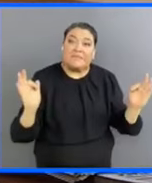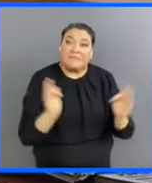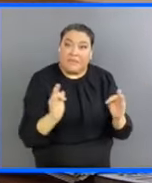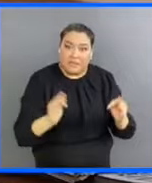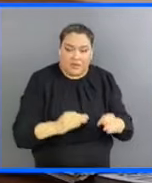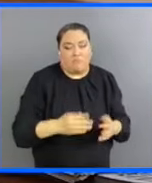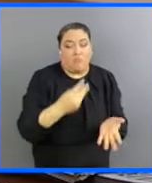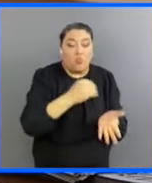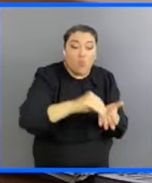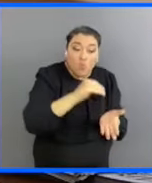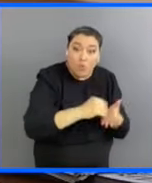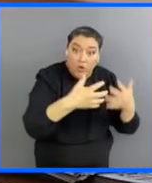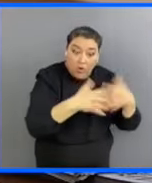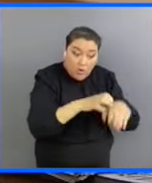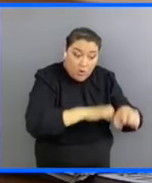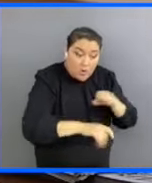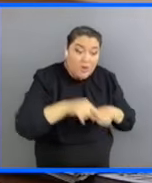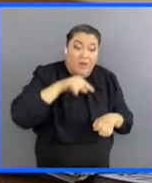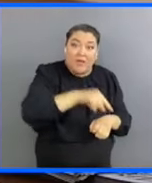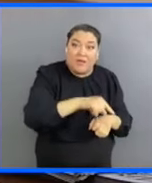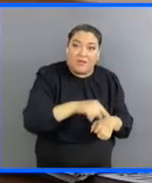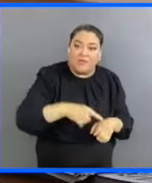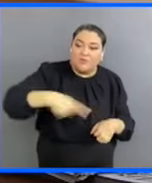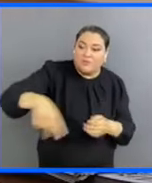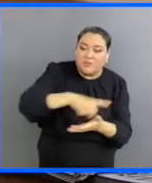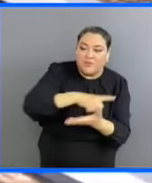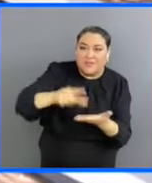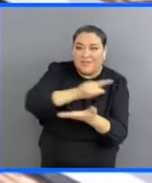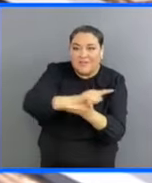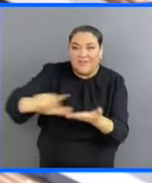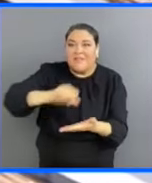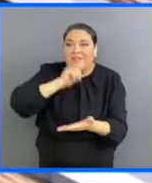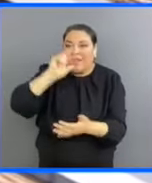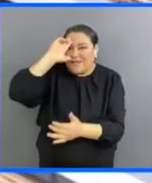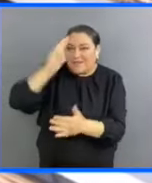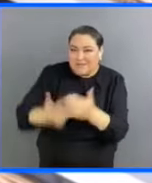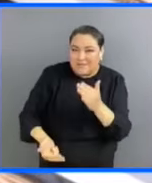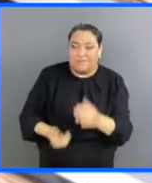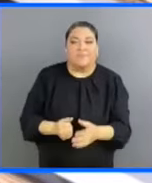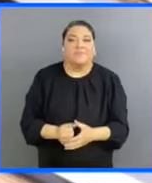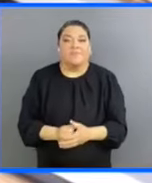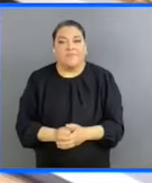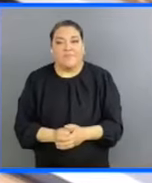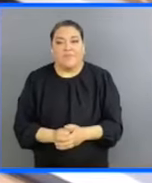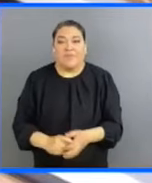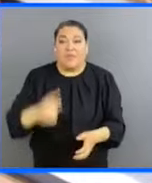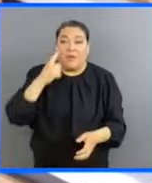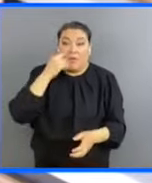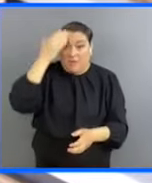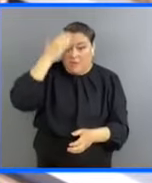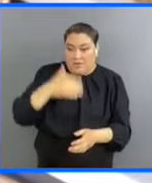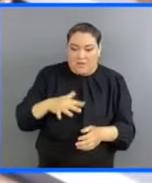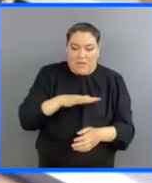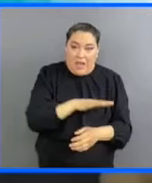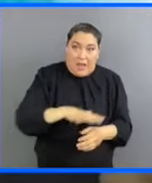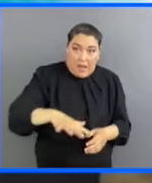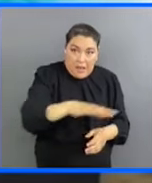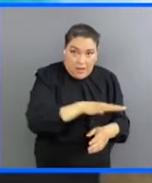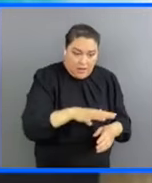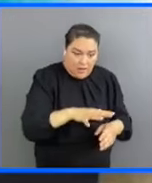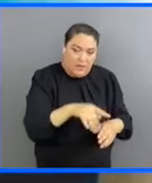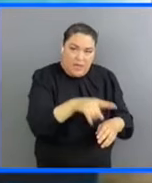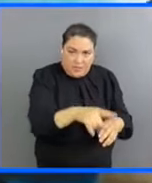posibles violaciones al derecho a un medio ambiente sano. Una granja porcícola en la comunidad maya de Sitilpech,